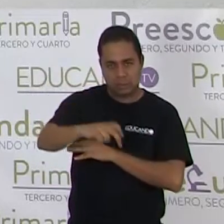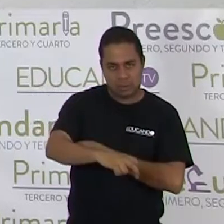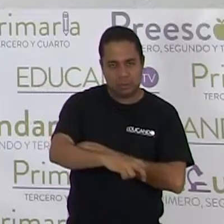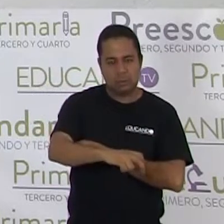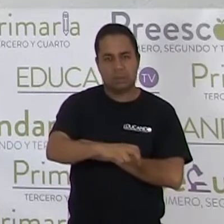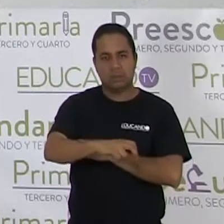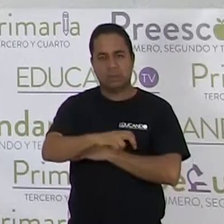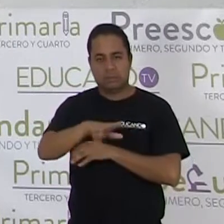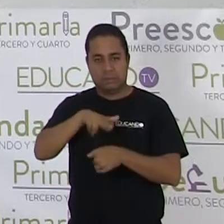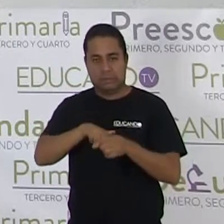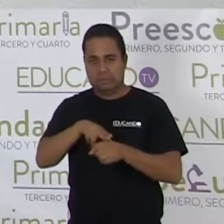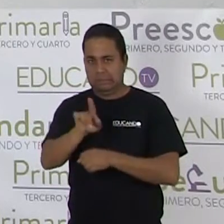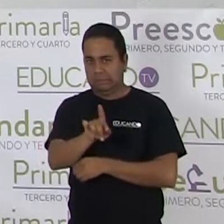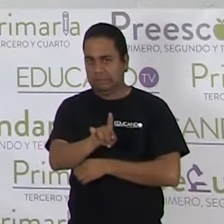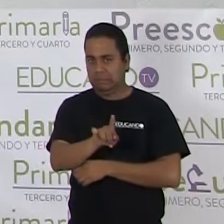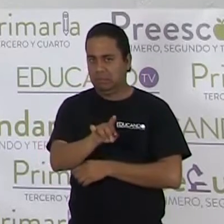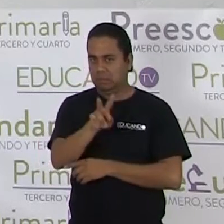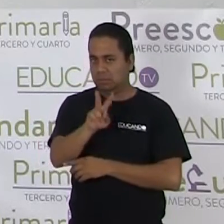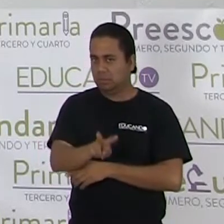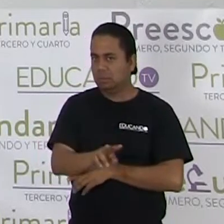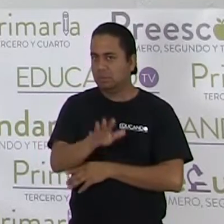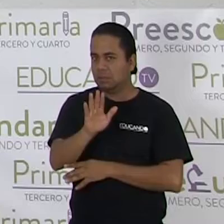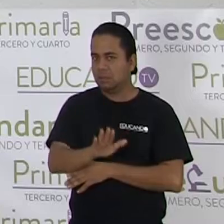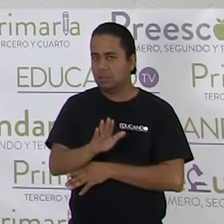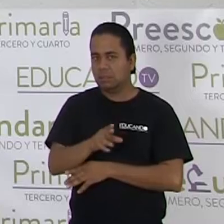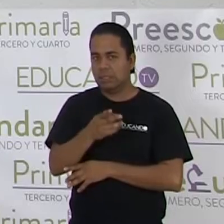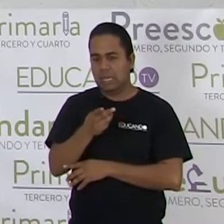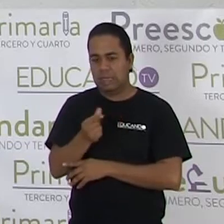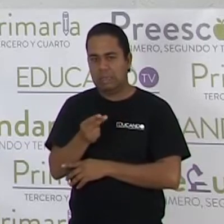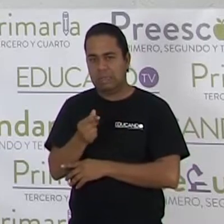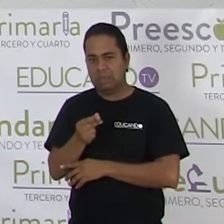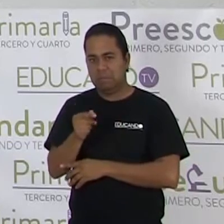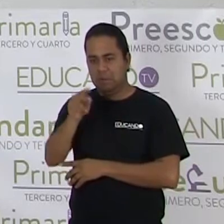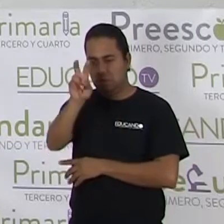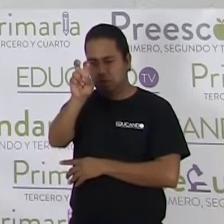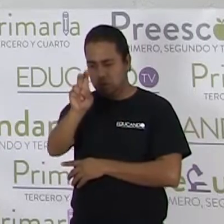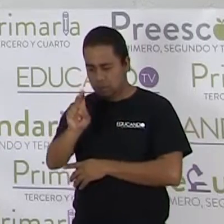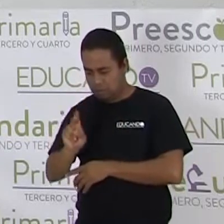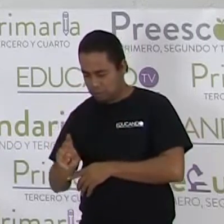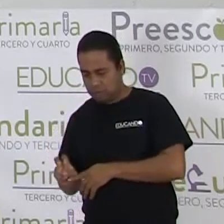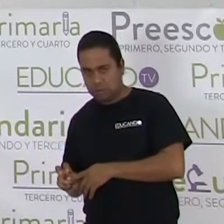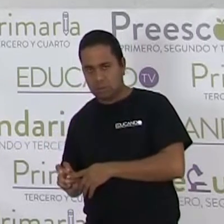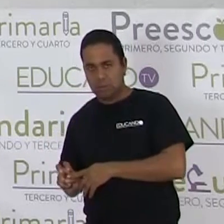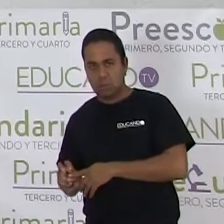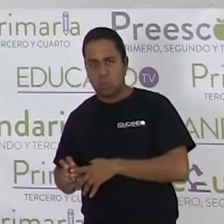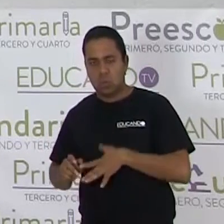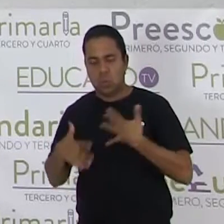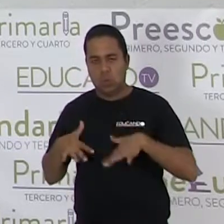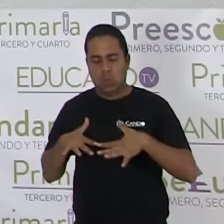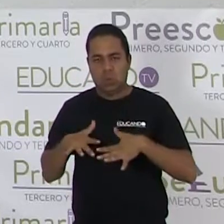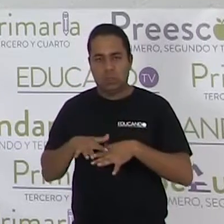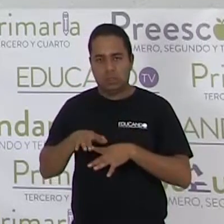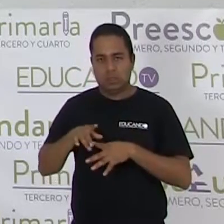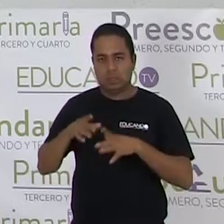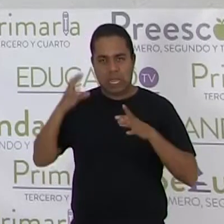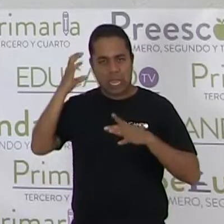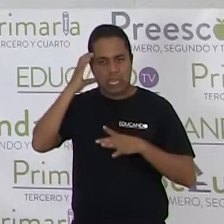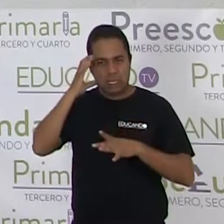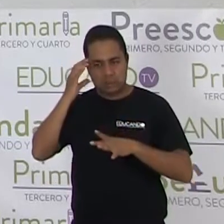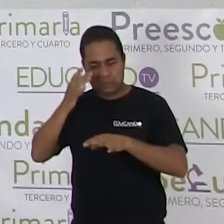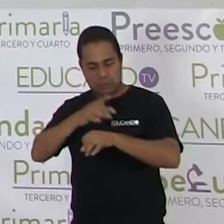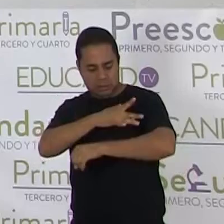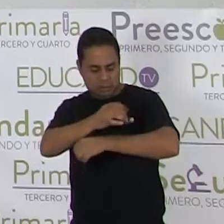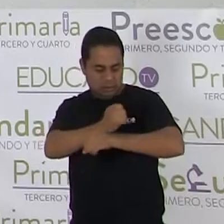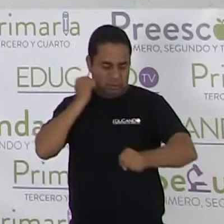normal. Bajaba como un perro al revés. atada en su cama con cuerdas en